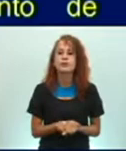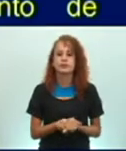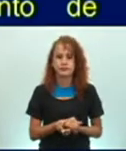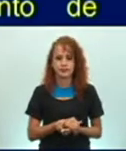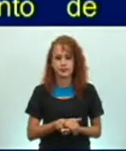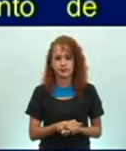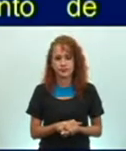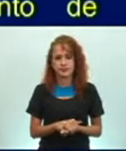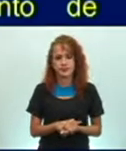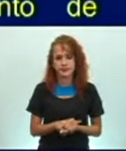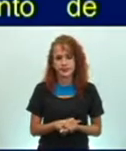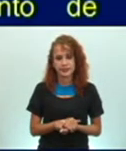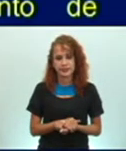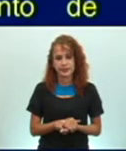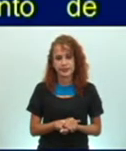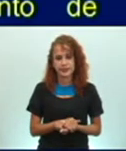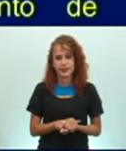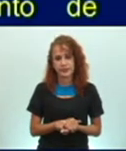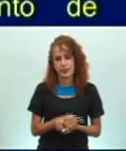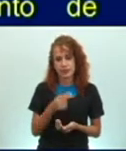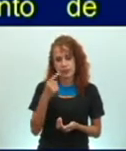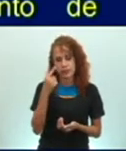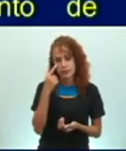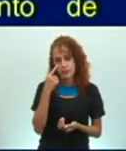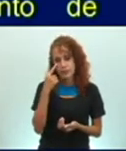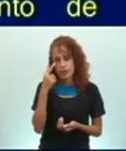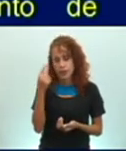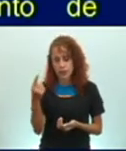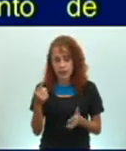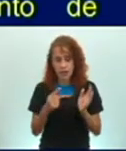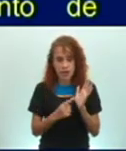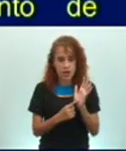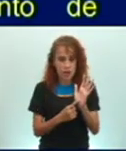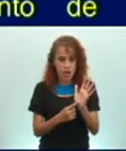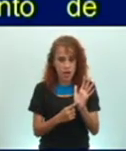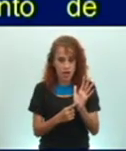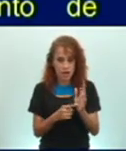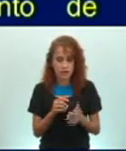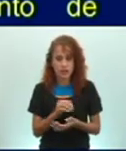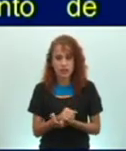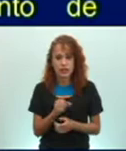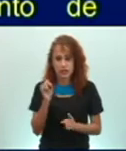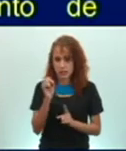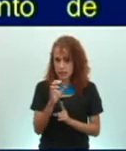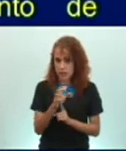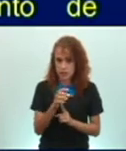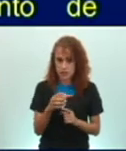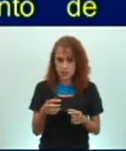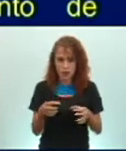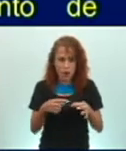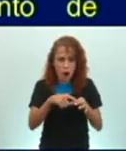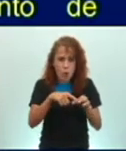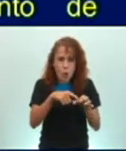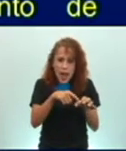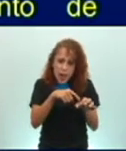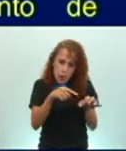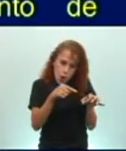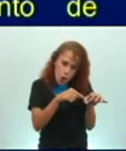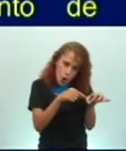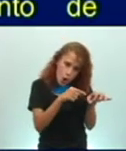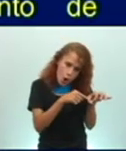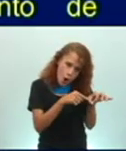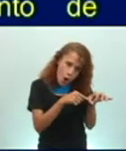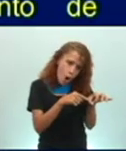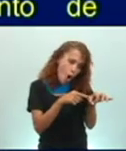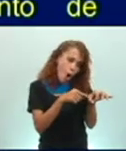ojo precisamente. Y podrán ver en la imagen que vimos al inicio cómo encontramos ese ojo, ese hueco que vemos en el ojo es